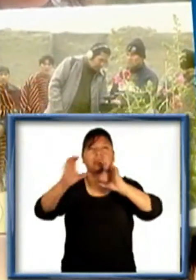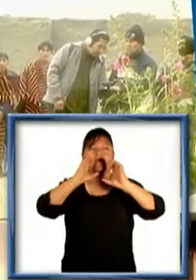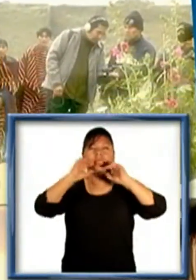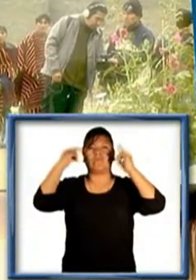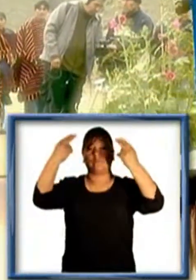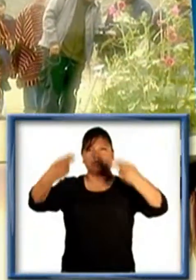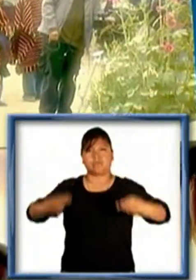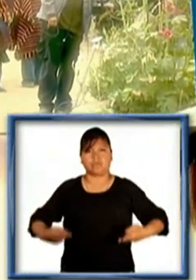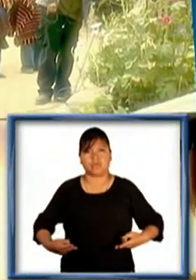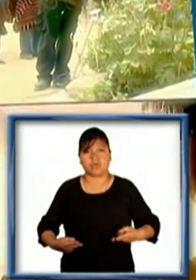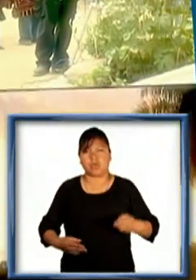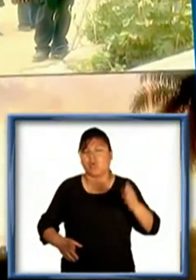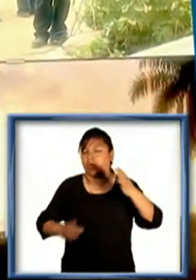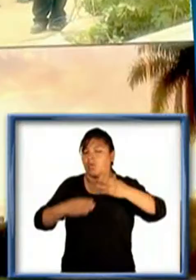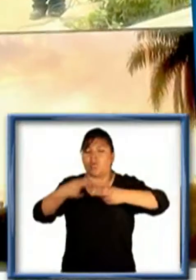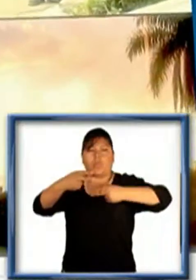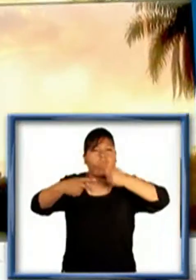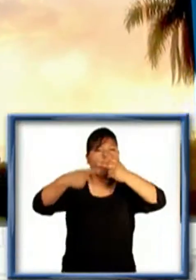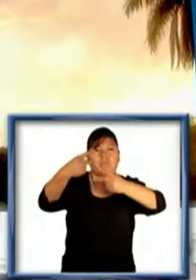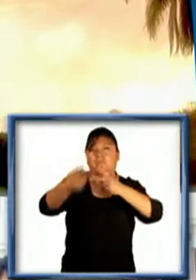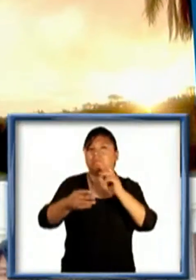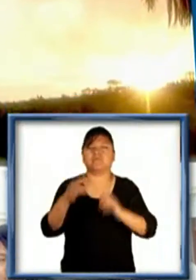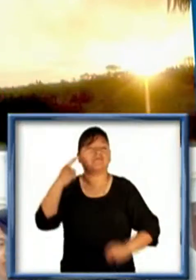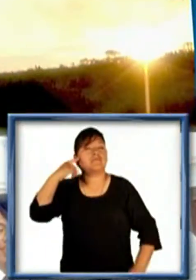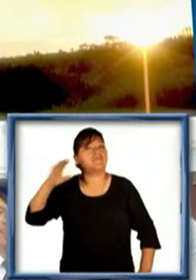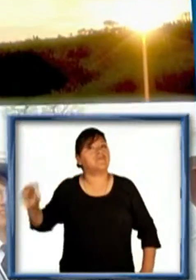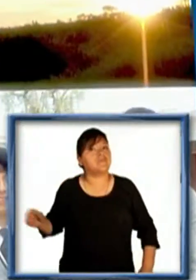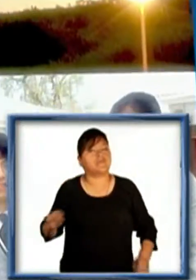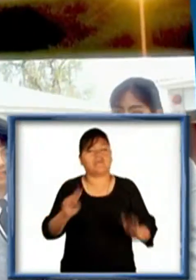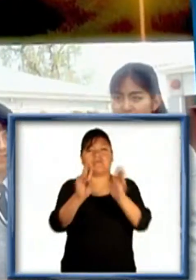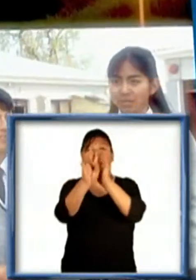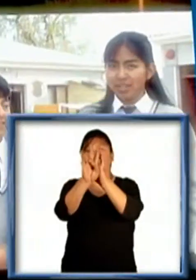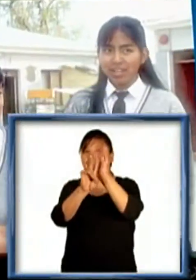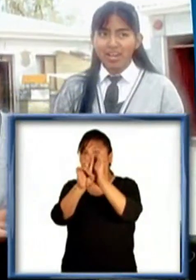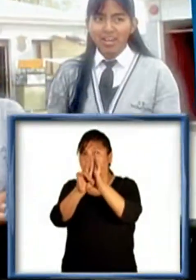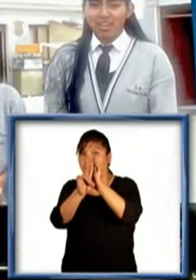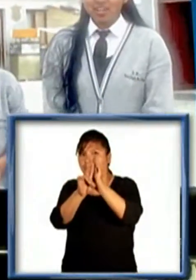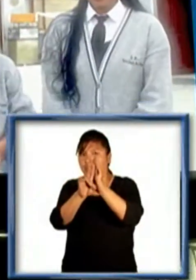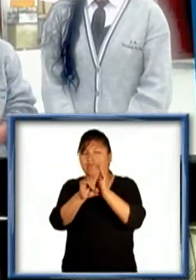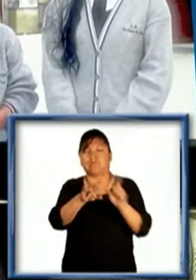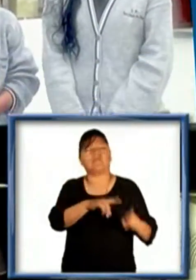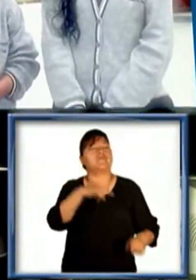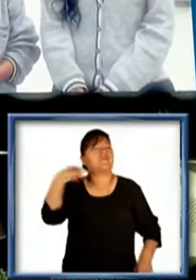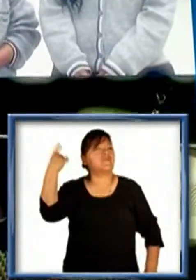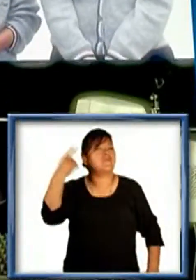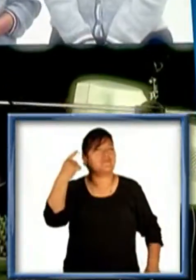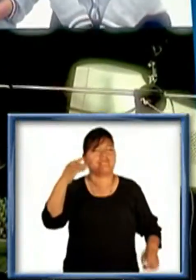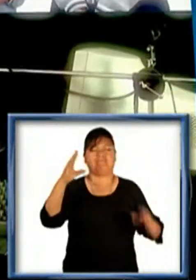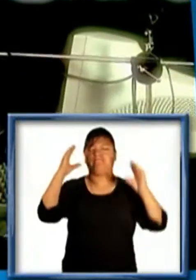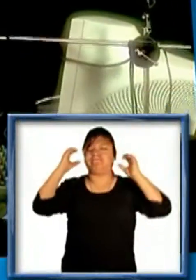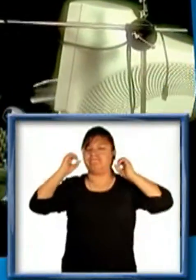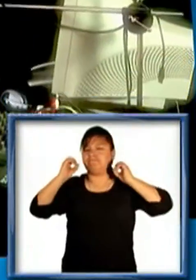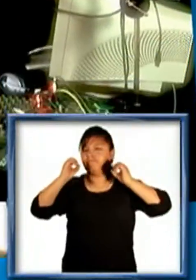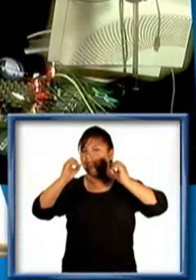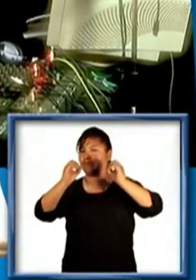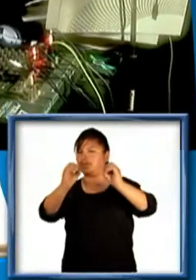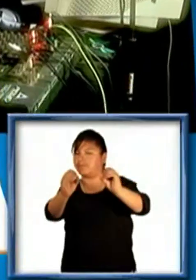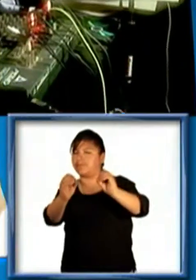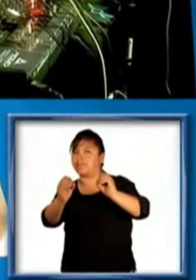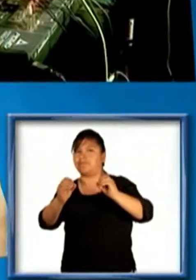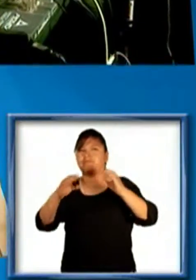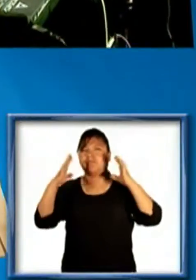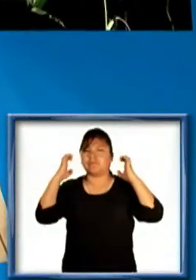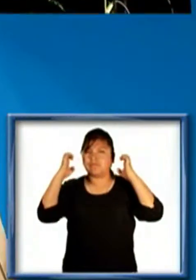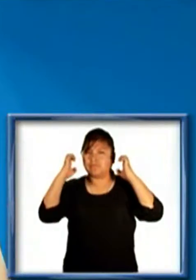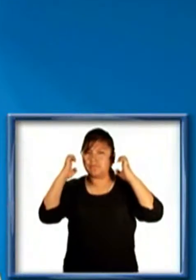comunicación humana, la producción de mensajes para radio, video, televisión y multimedia, siempre orientando a la educación y el